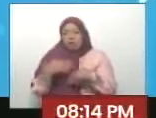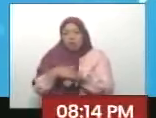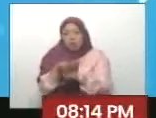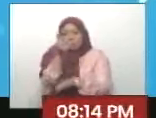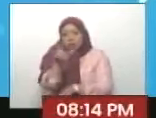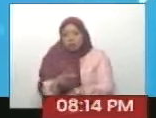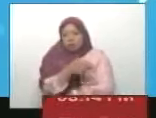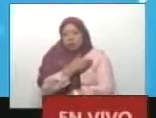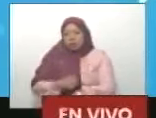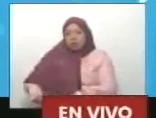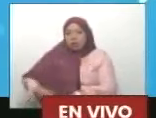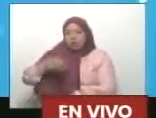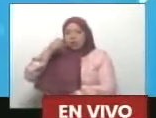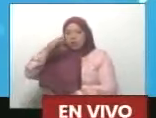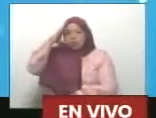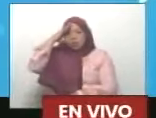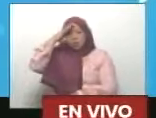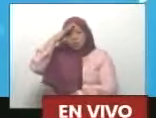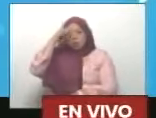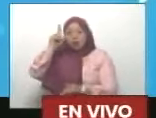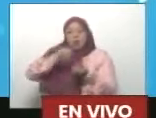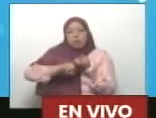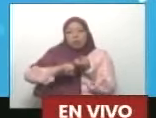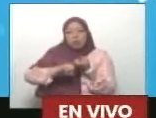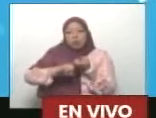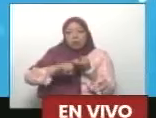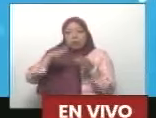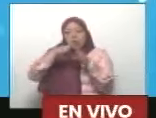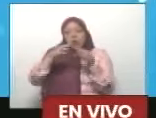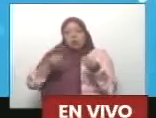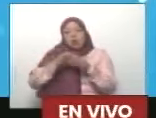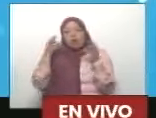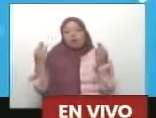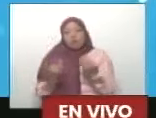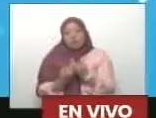del presidente Gustavo Petro, de su esposa, de toda su